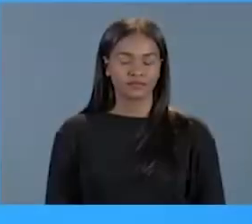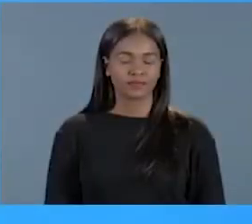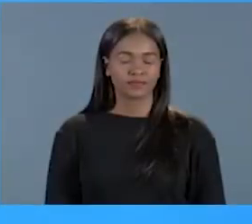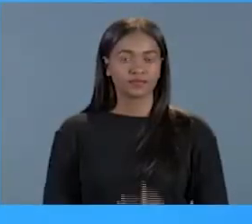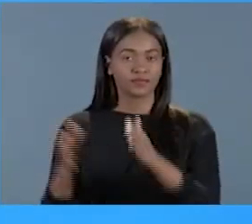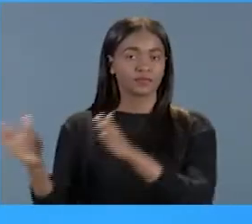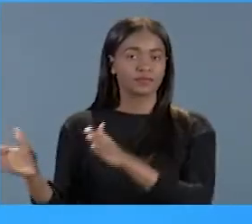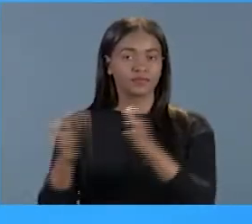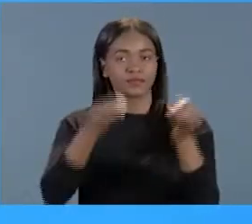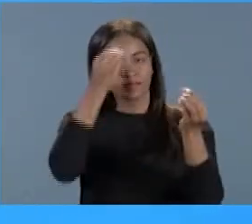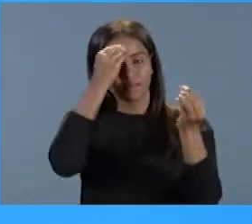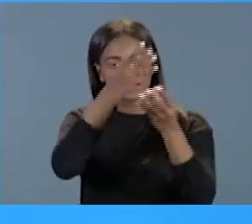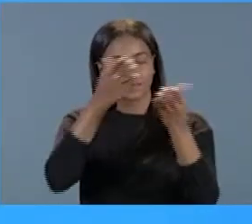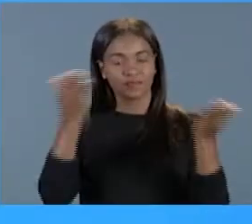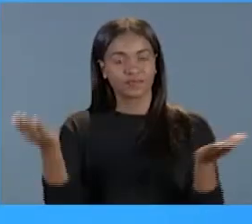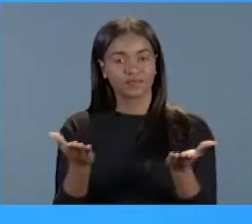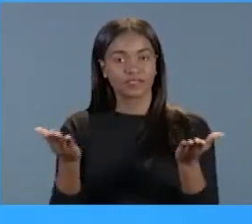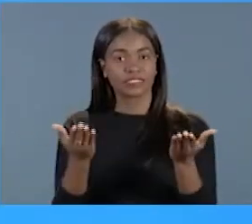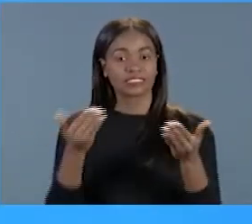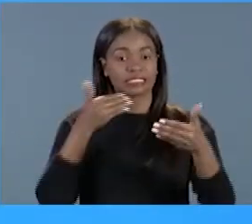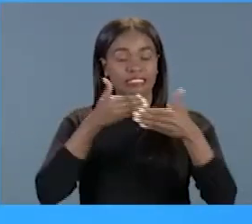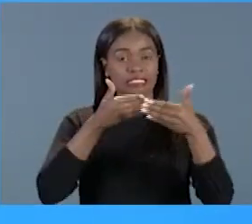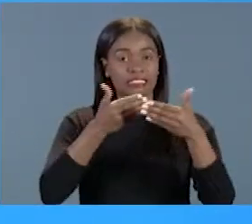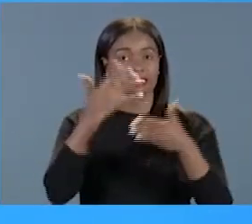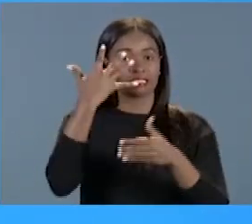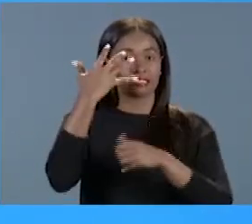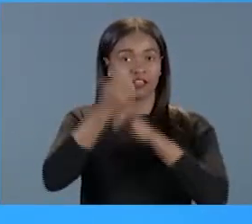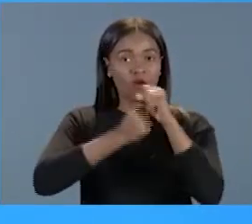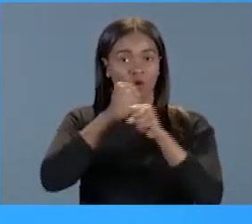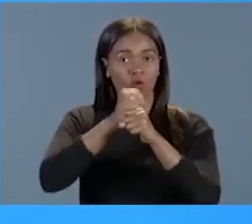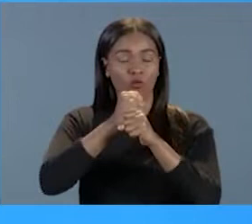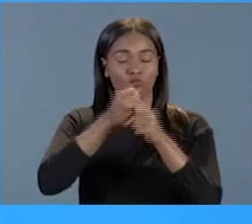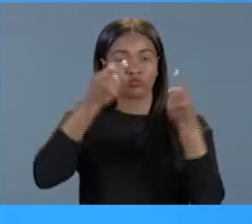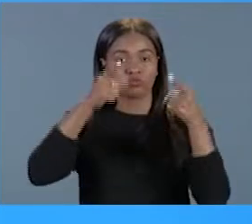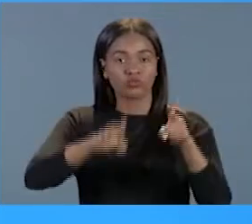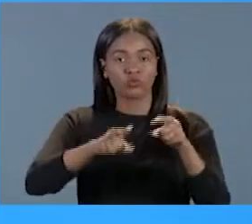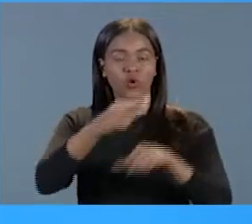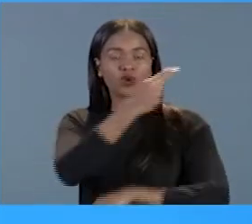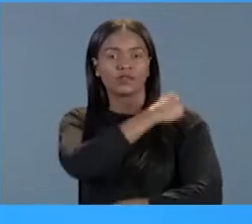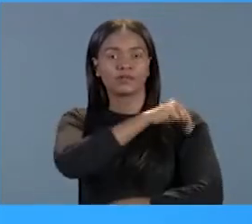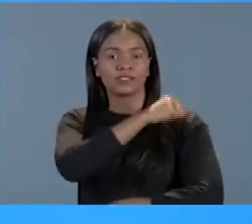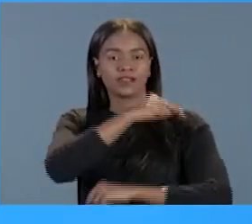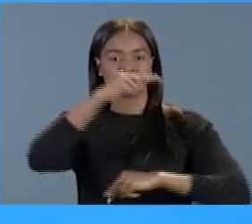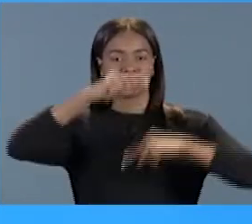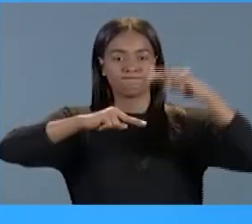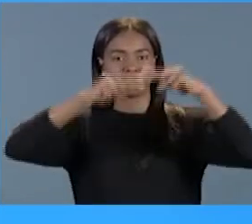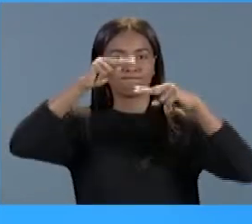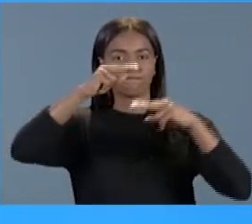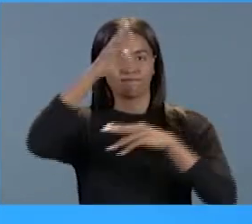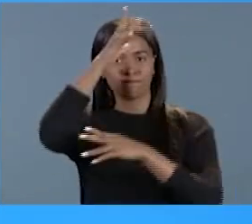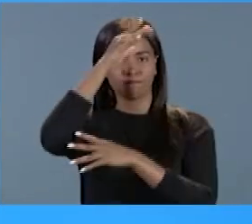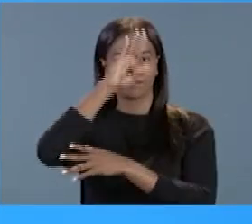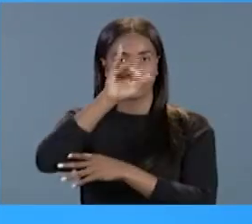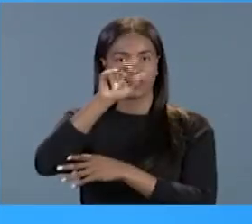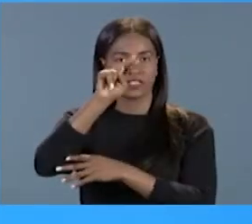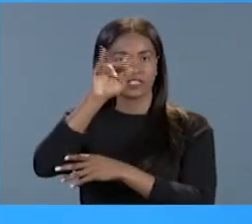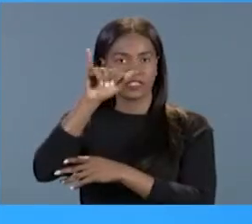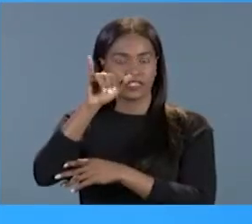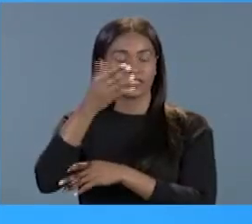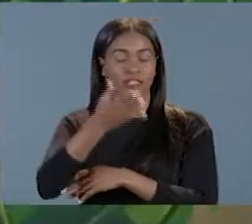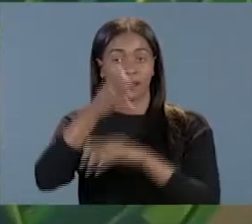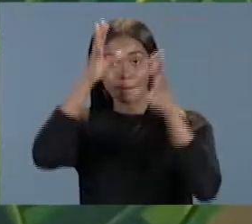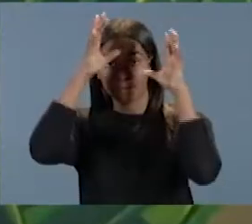Vamos con otra información en Central Noticias. A casi 5 años de la intervención del Hospital Padre Villini, el cual estaba en un proceso de remozamiento,